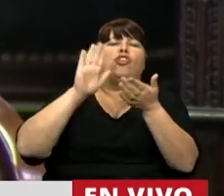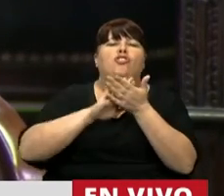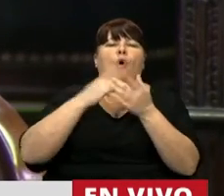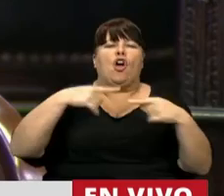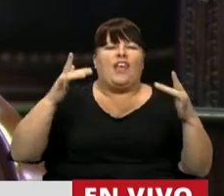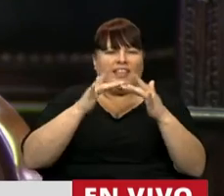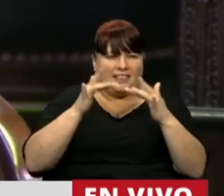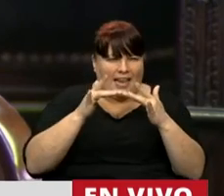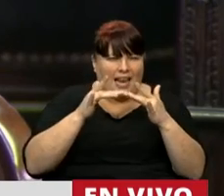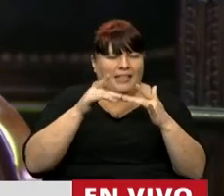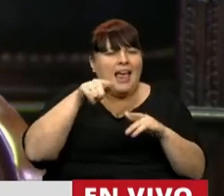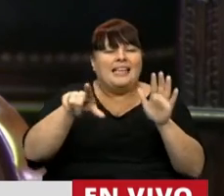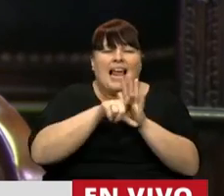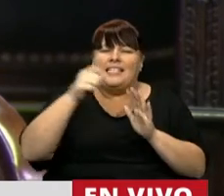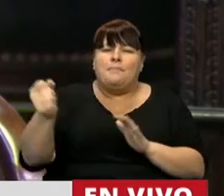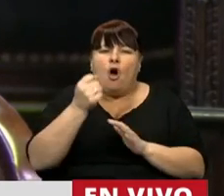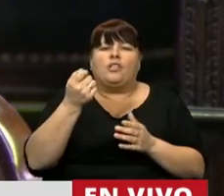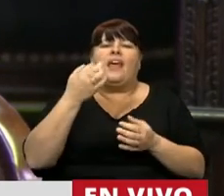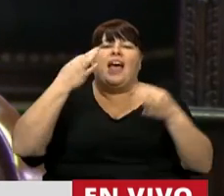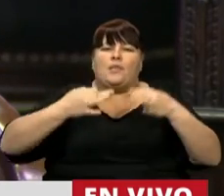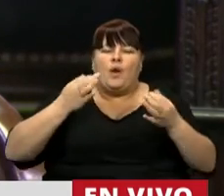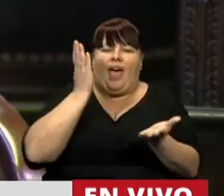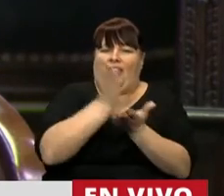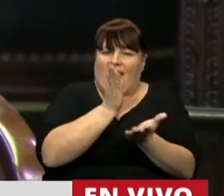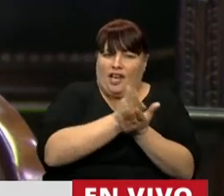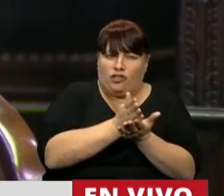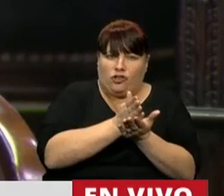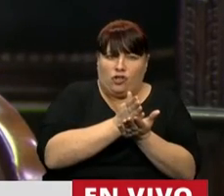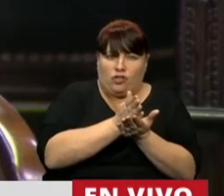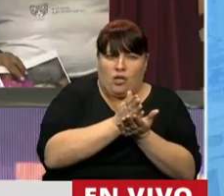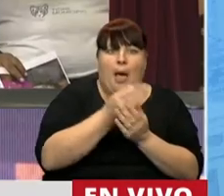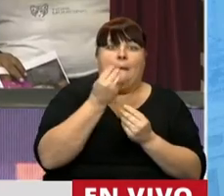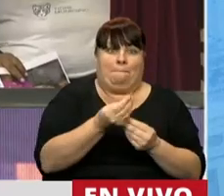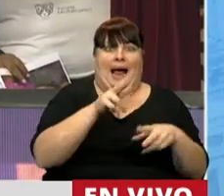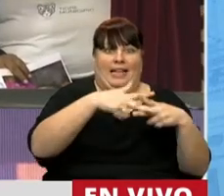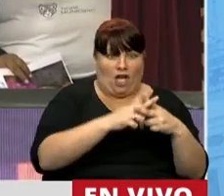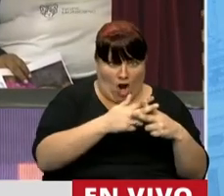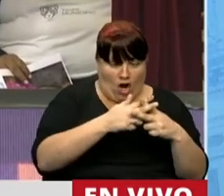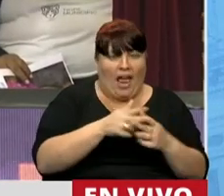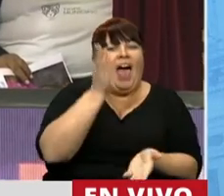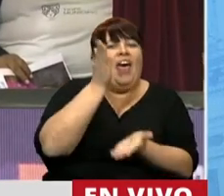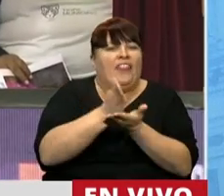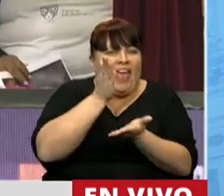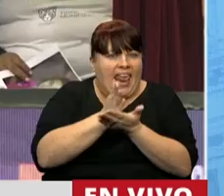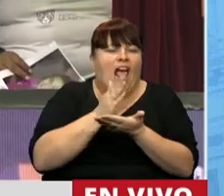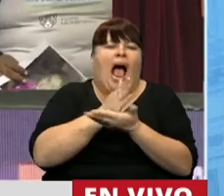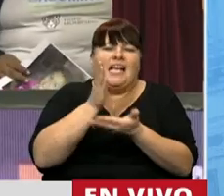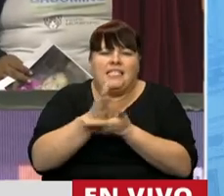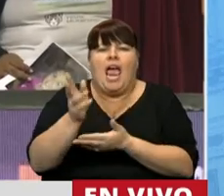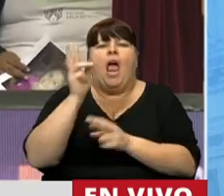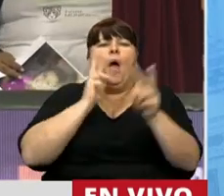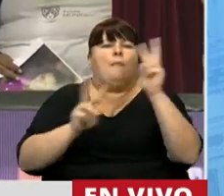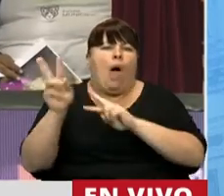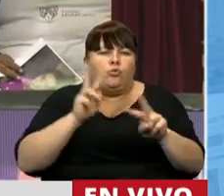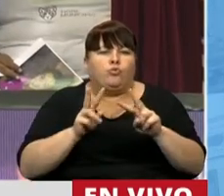el marco clave que garantiza el equilibrio de los derechos a la tecnología, el derecho al acceso, a